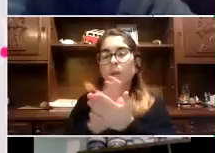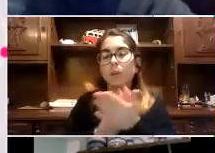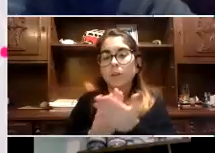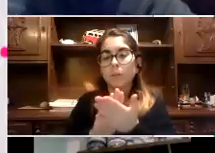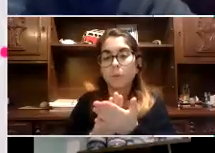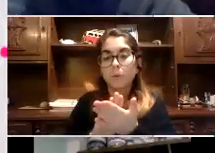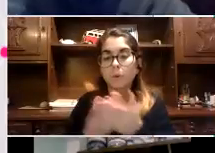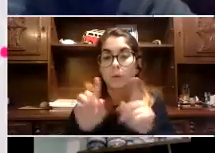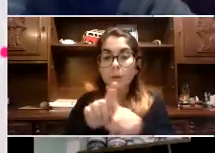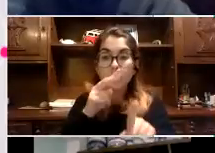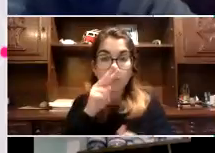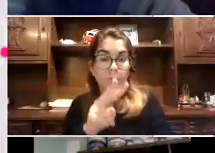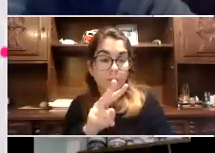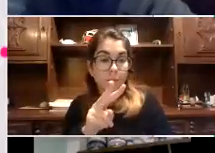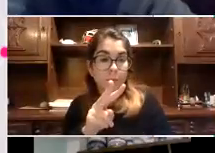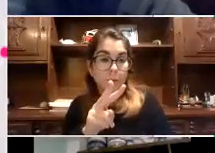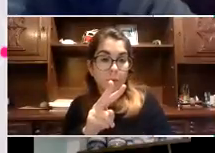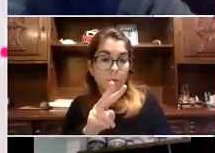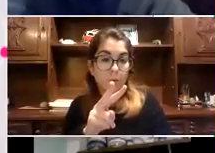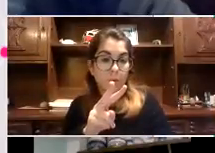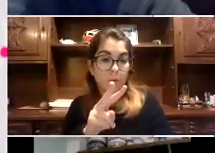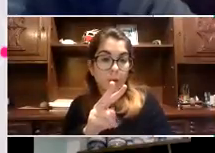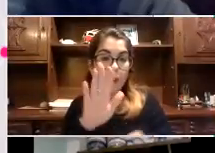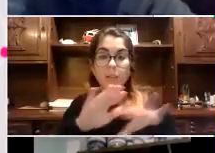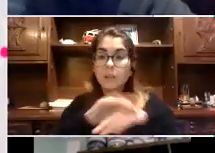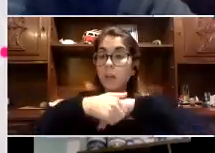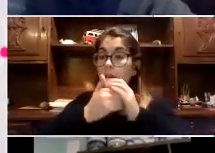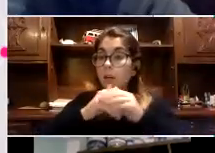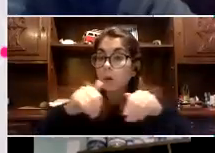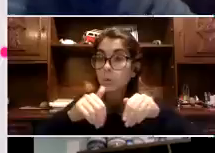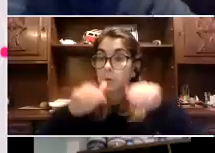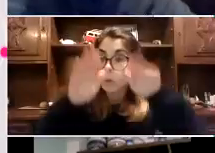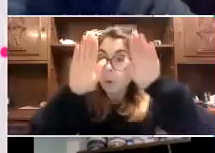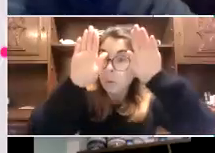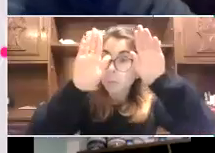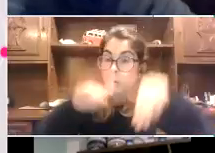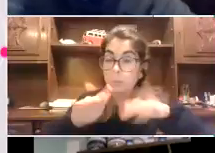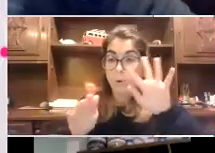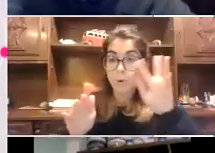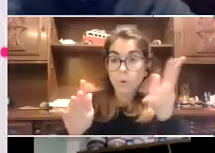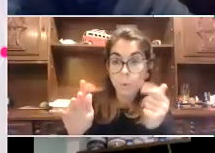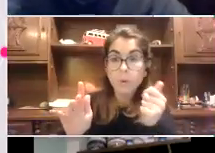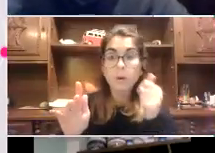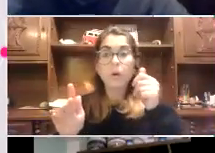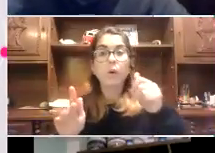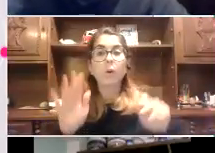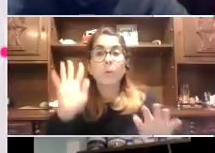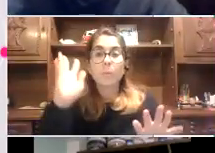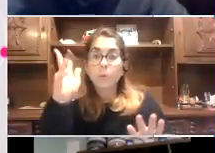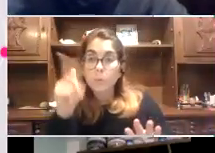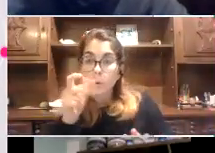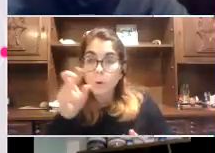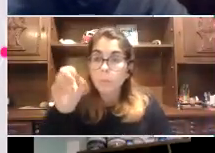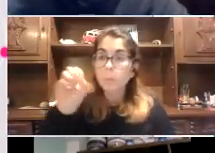los átomos en general se encontraban neutros porque tenían igual cantidad de protones y electrones, entonces si es que hay